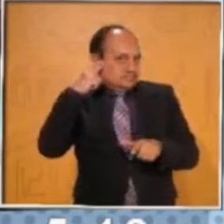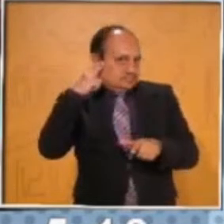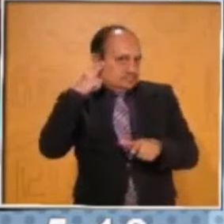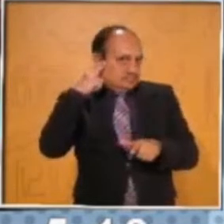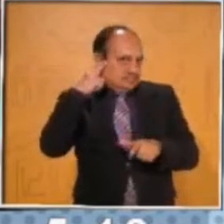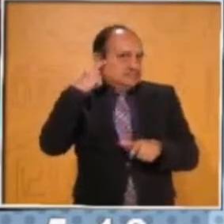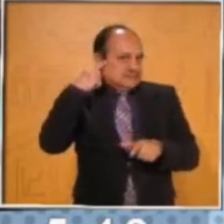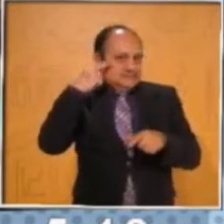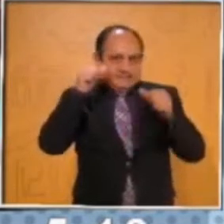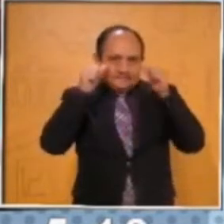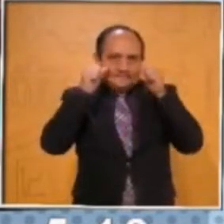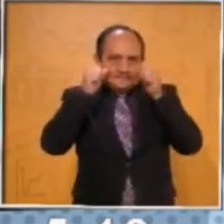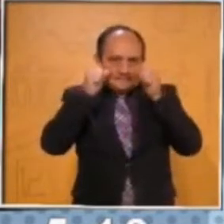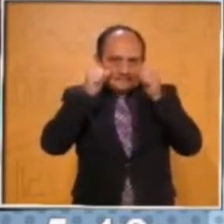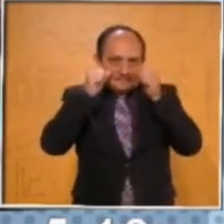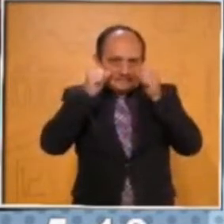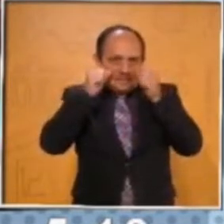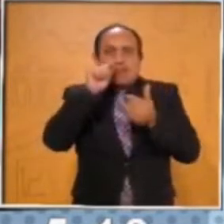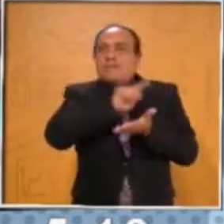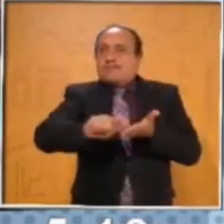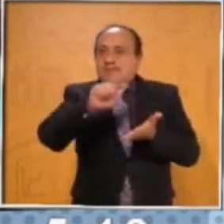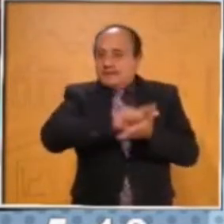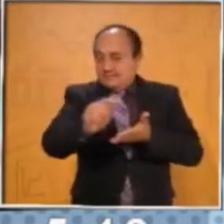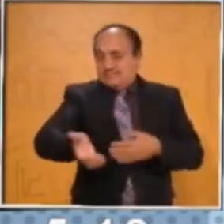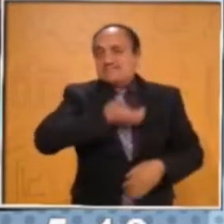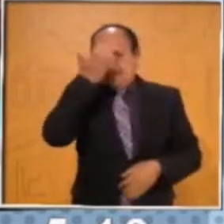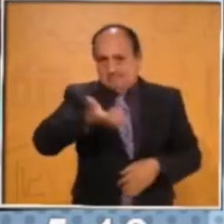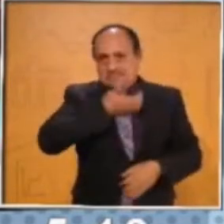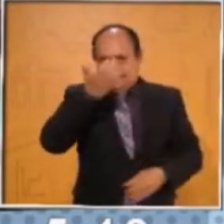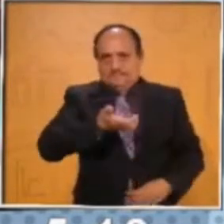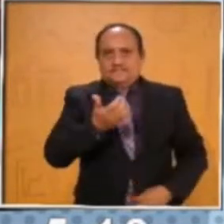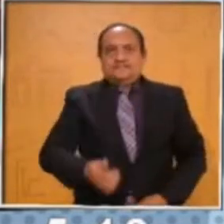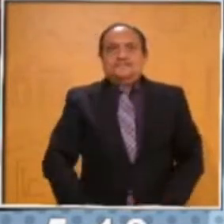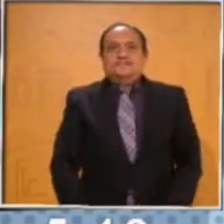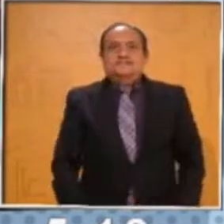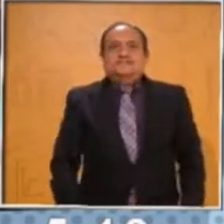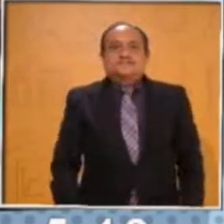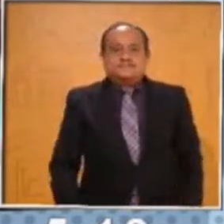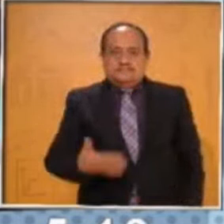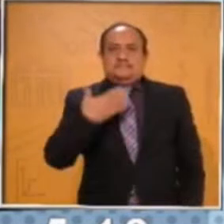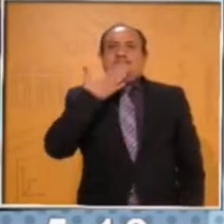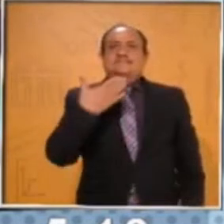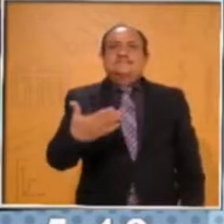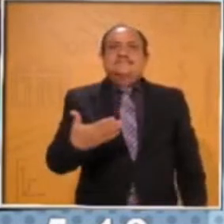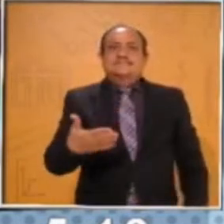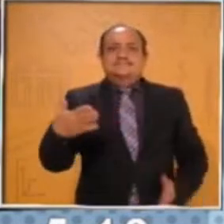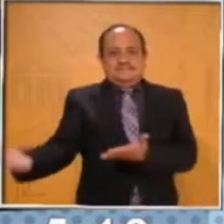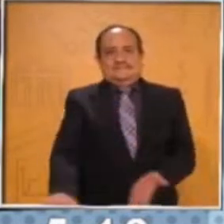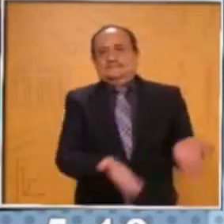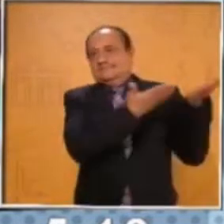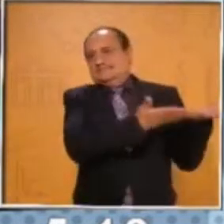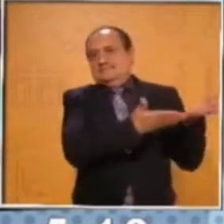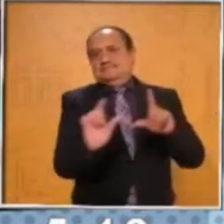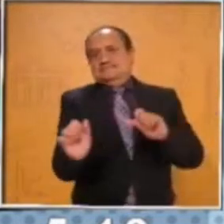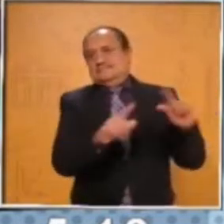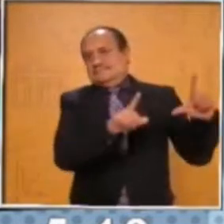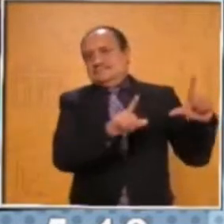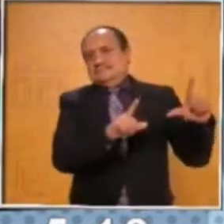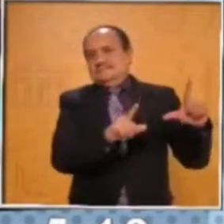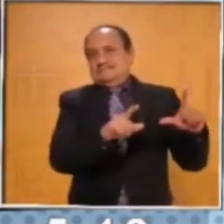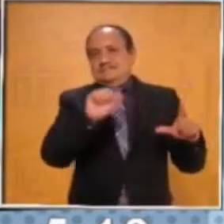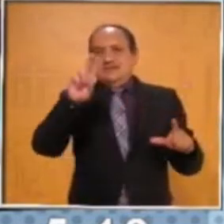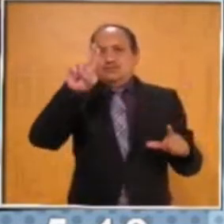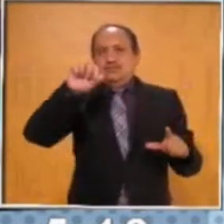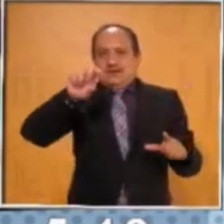duermes para que no tengas higiene en tus hábitos. Muy bien, aquí la tenemos nuevamente.